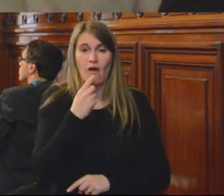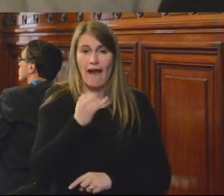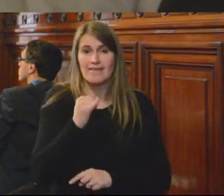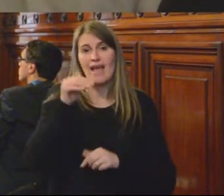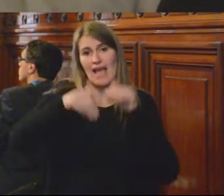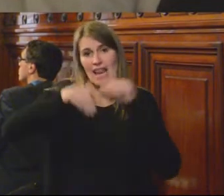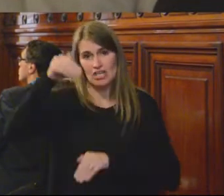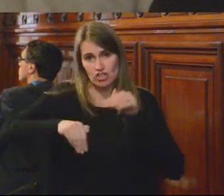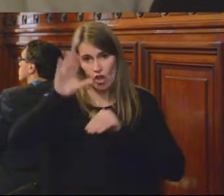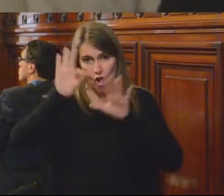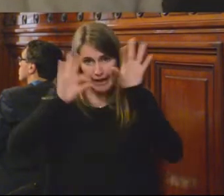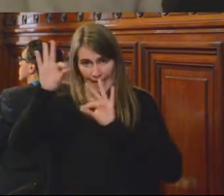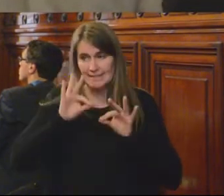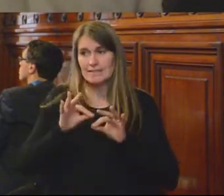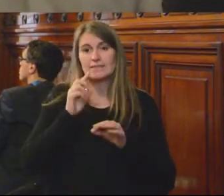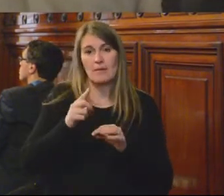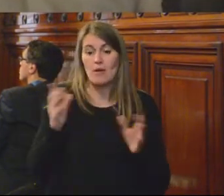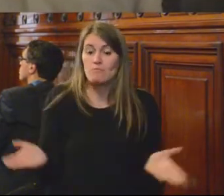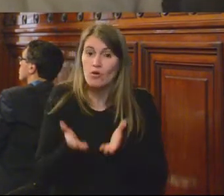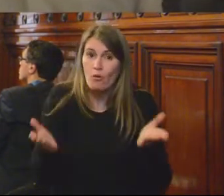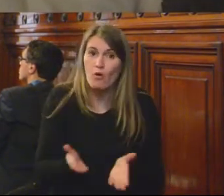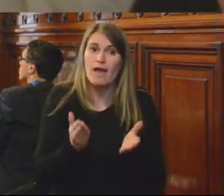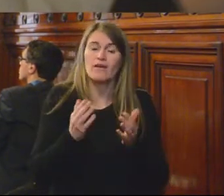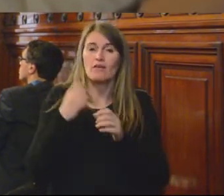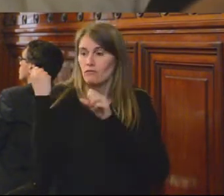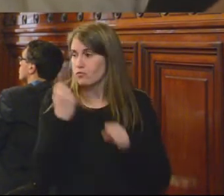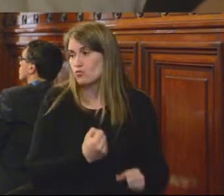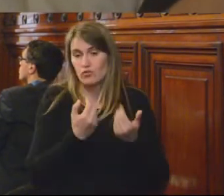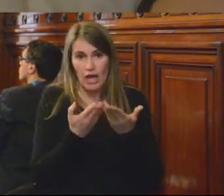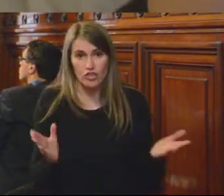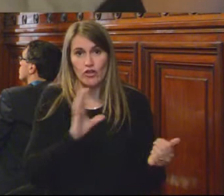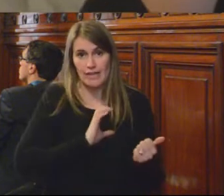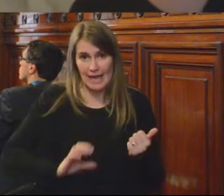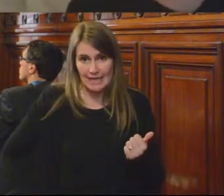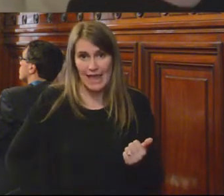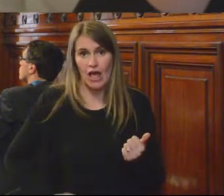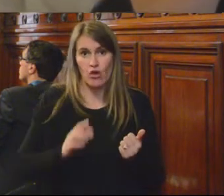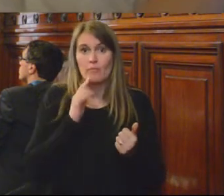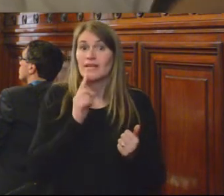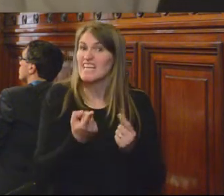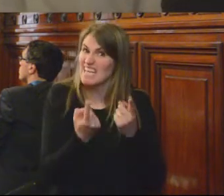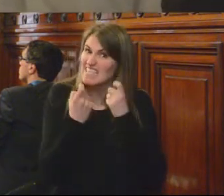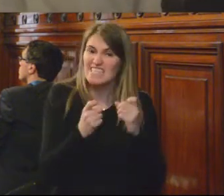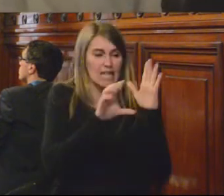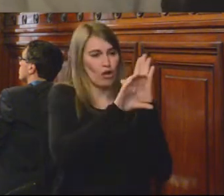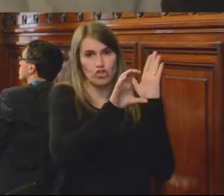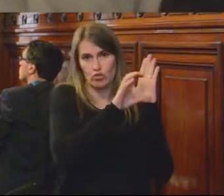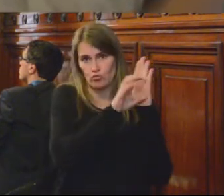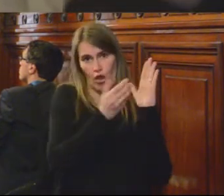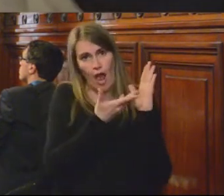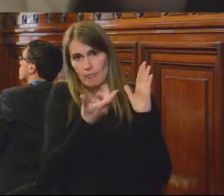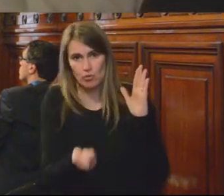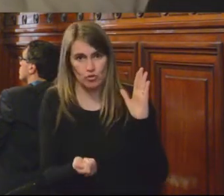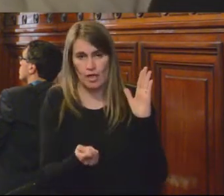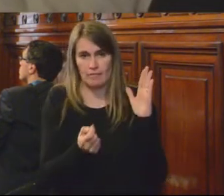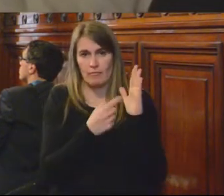segundo lugar, promueven un proceso de refundación del Estado a partir de la aprobación de un marco jurídico constitucional que posteriormente vulneran de manera